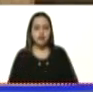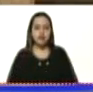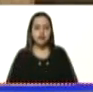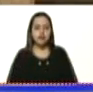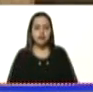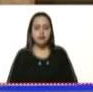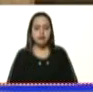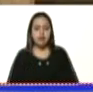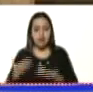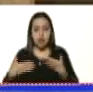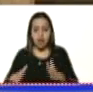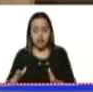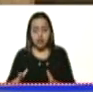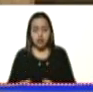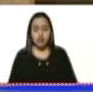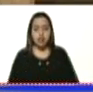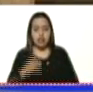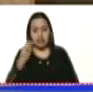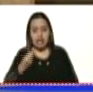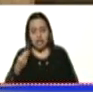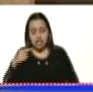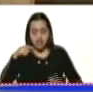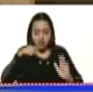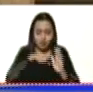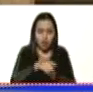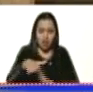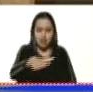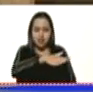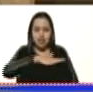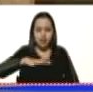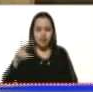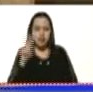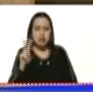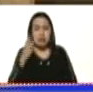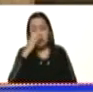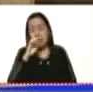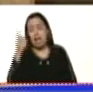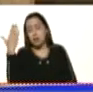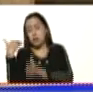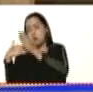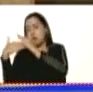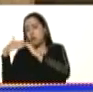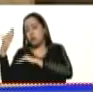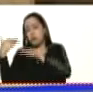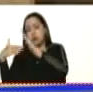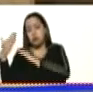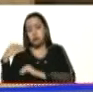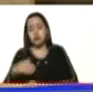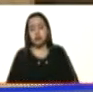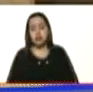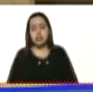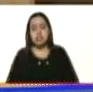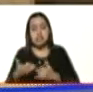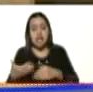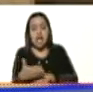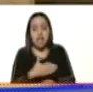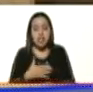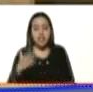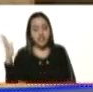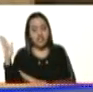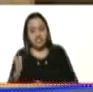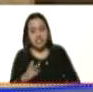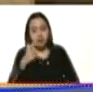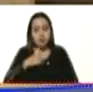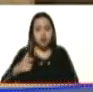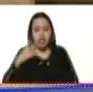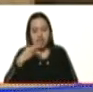un italiano que se vino a la profundidad del llano venezolano en aquel tiempo. Desde aquella época se venían los italianos migrando